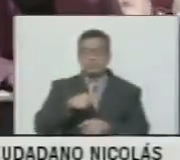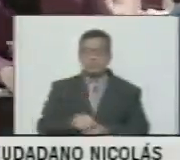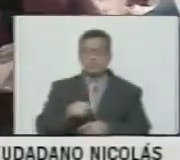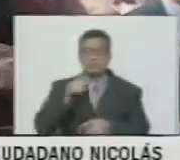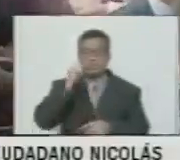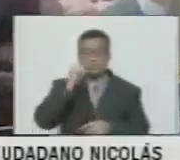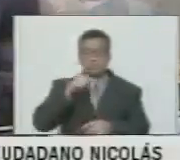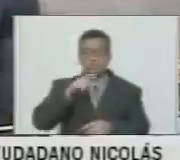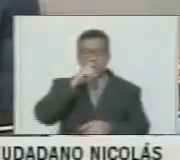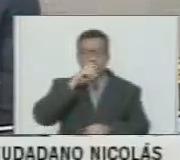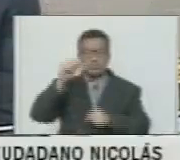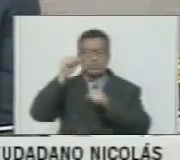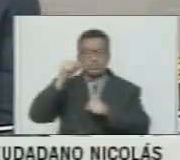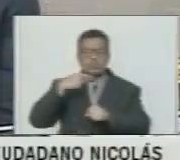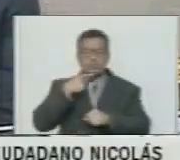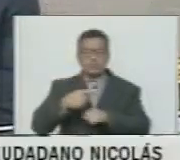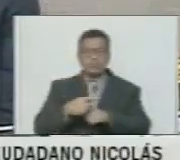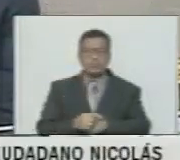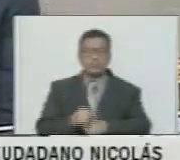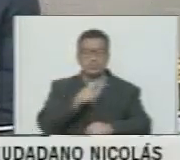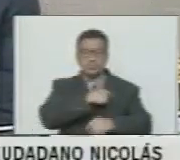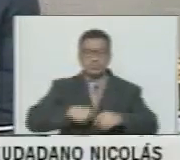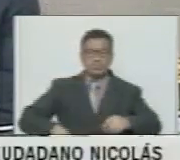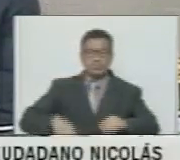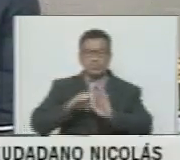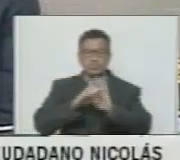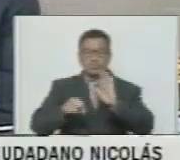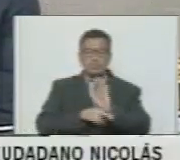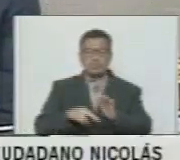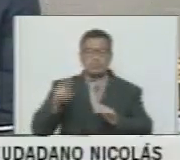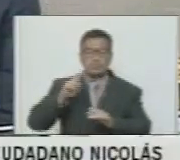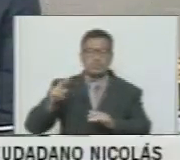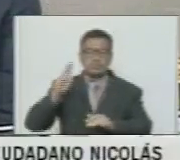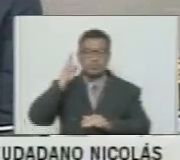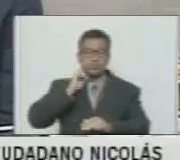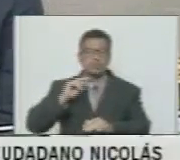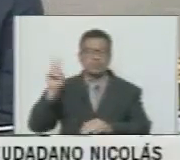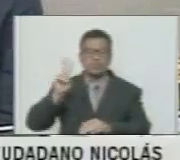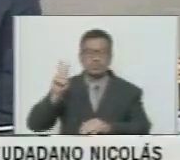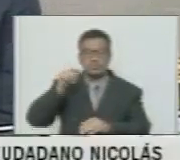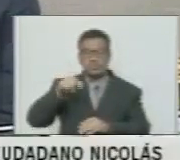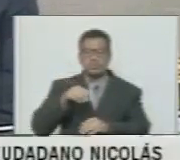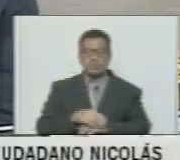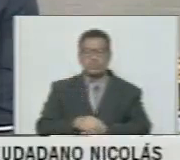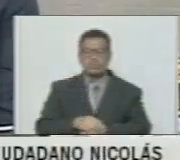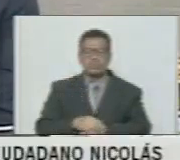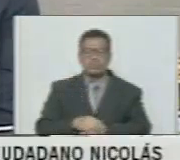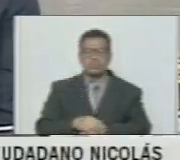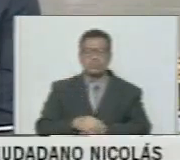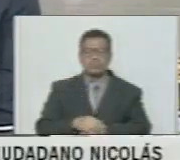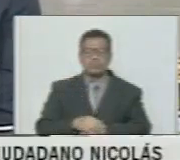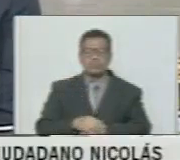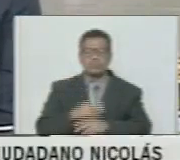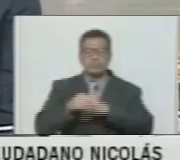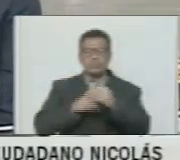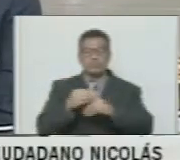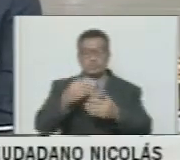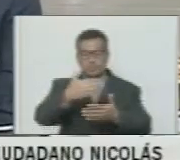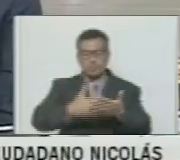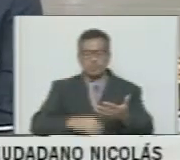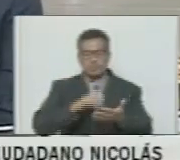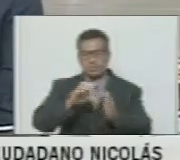solicitada por el ciudadano Nicolás Maduro Moros, presidente constitucional de la República Bolivariana de Venezuela, y se